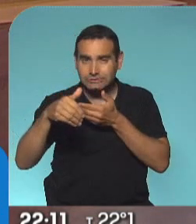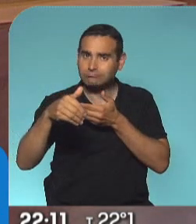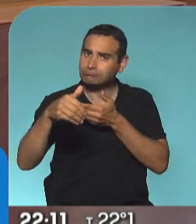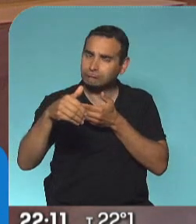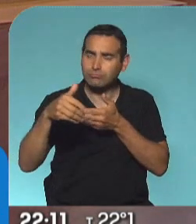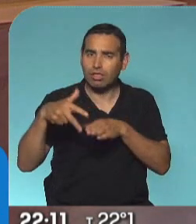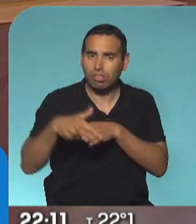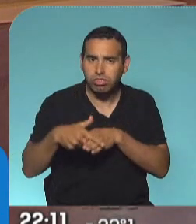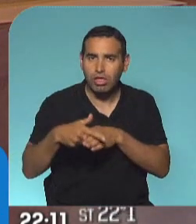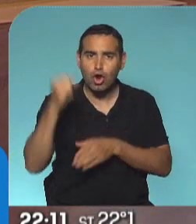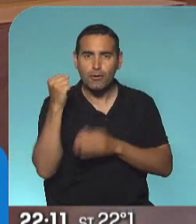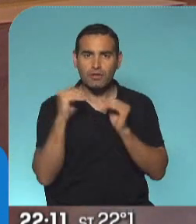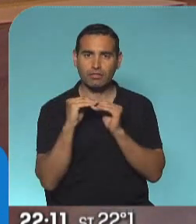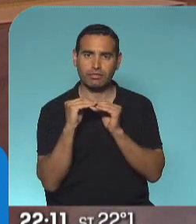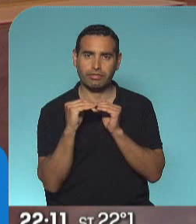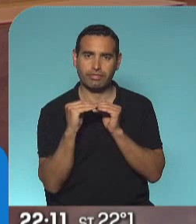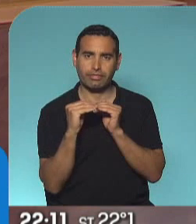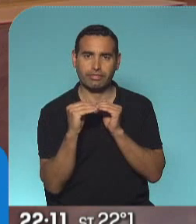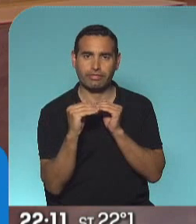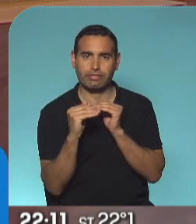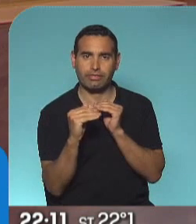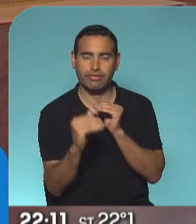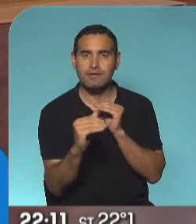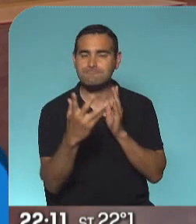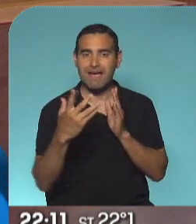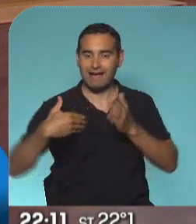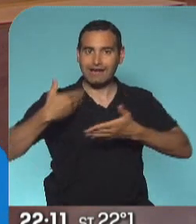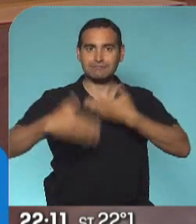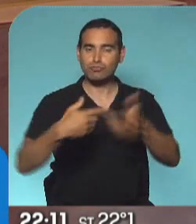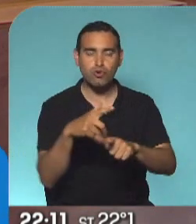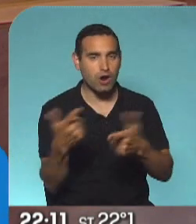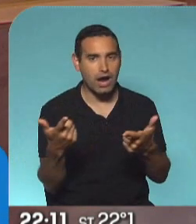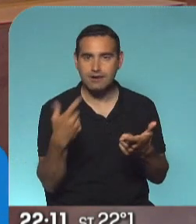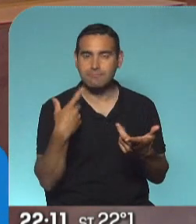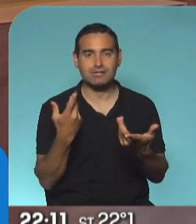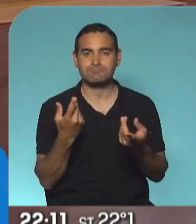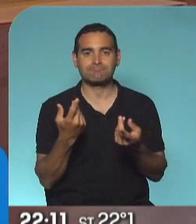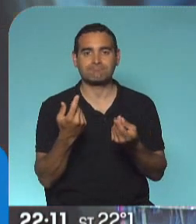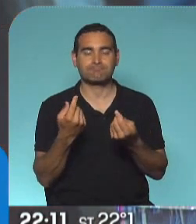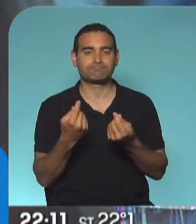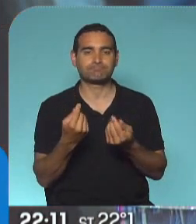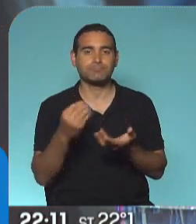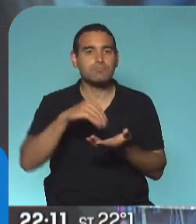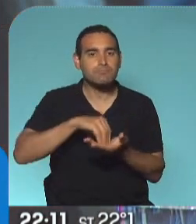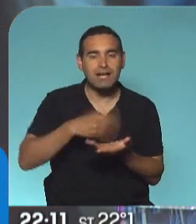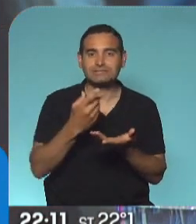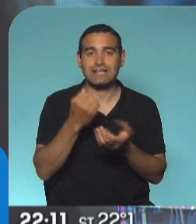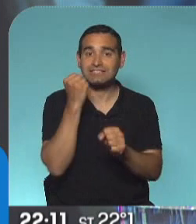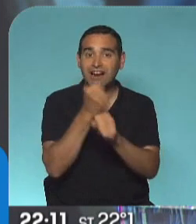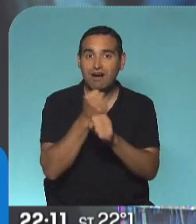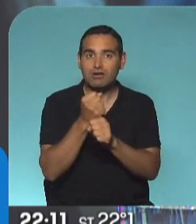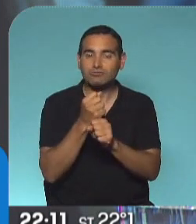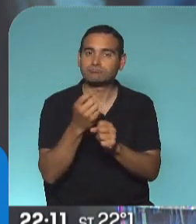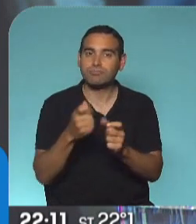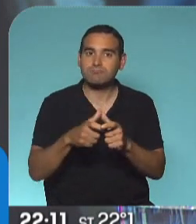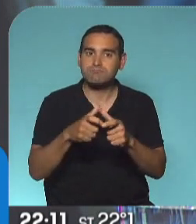un estancamiento de la economía. Se acabó el crecimiento, tampoco hubo más recuperación del empleo, prácticamente